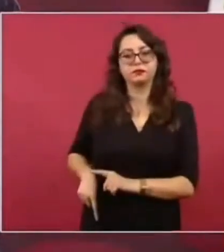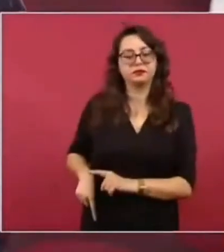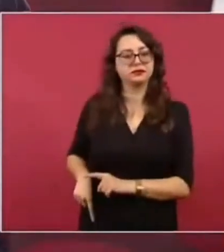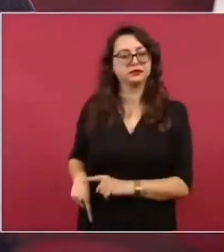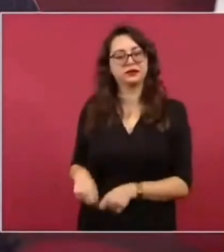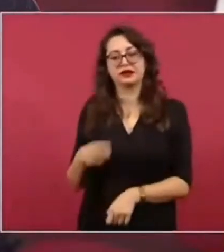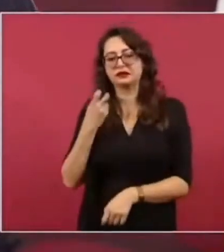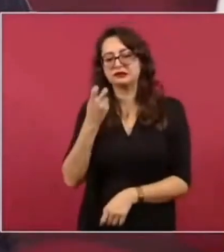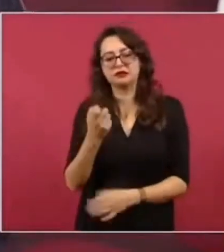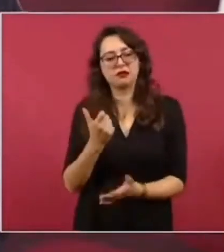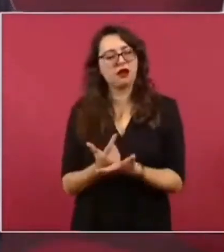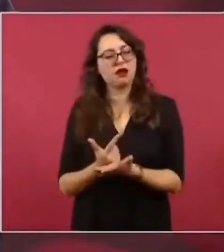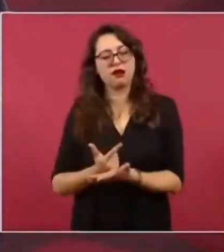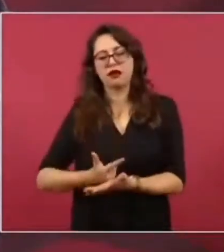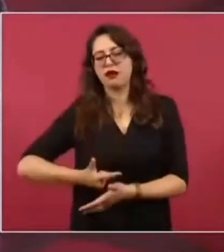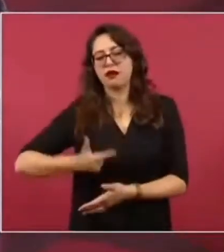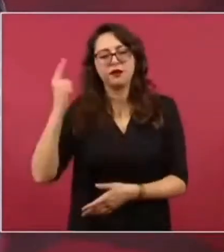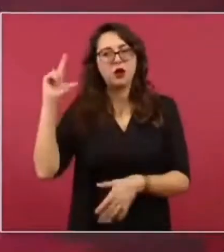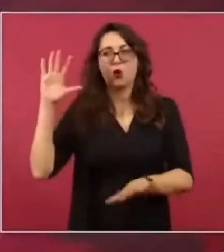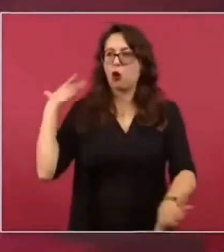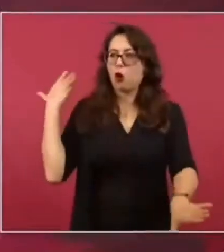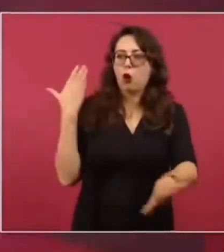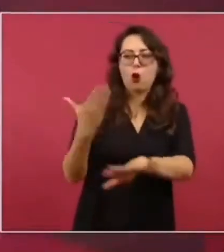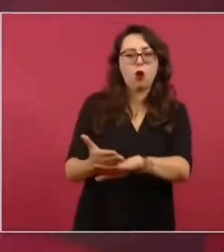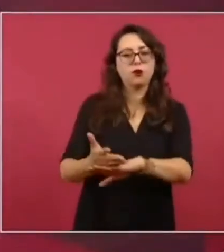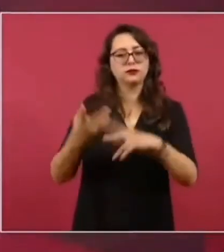un agravio mayor,